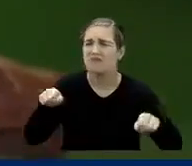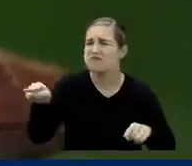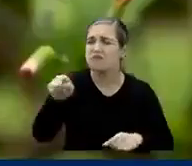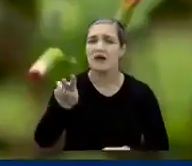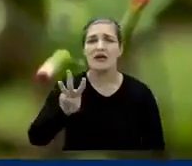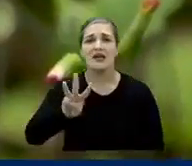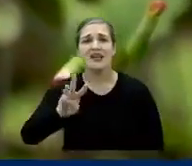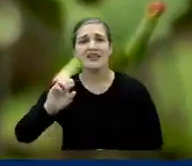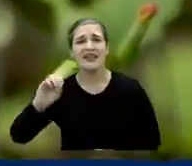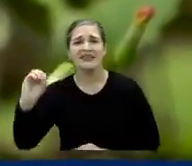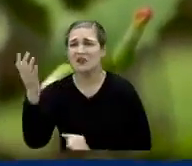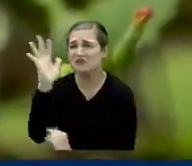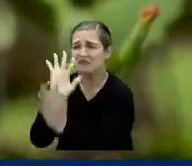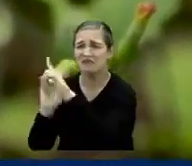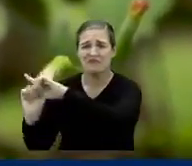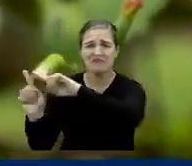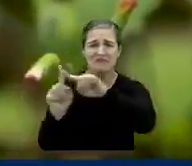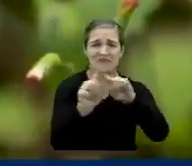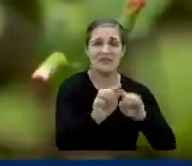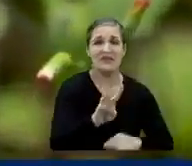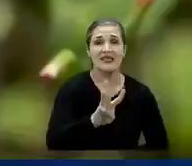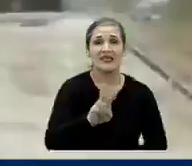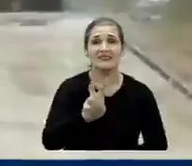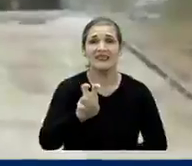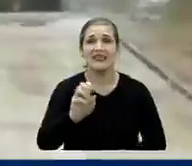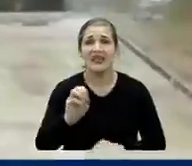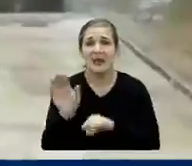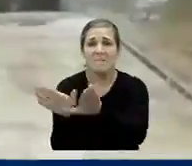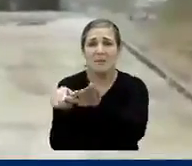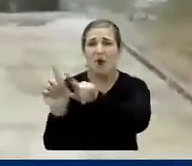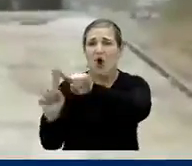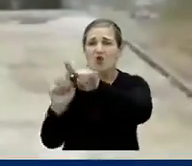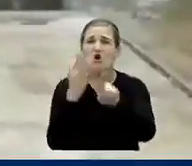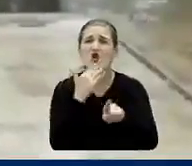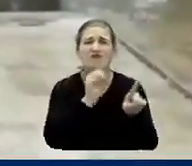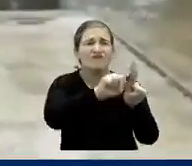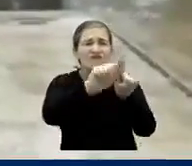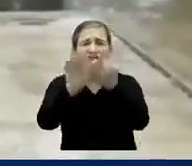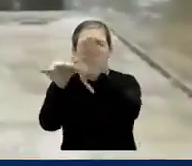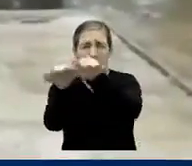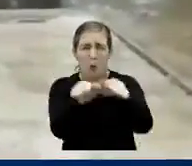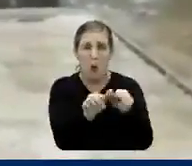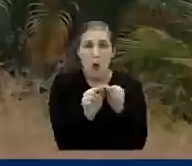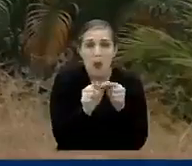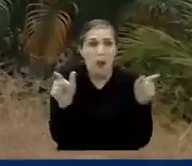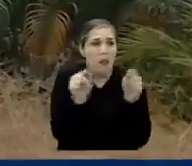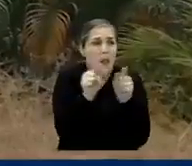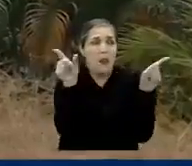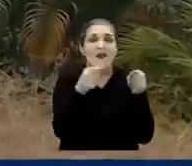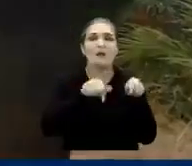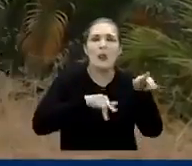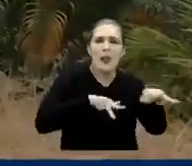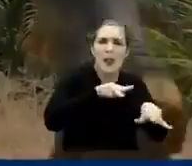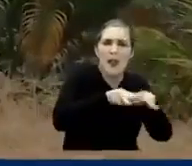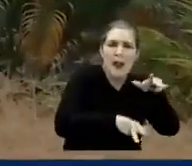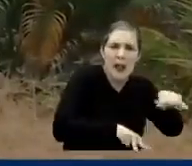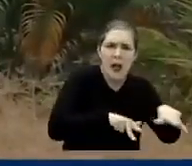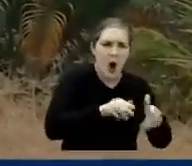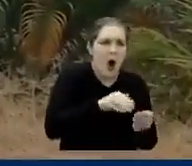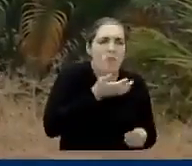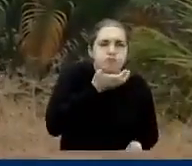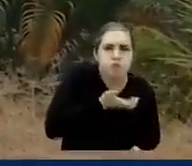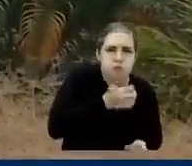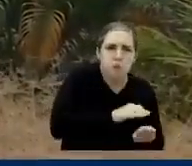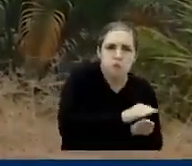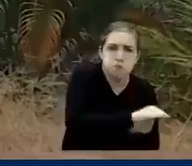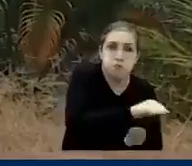300 especies de plantas cerca de 370 especies de mariposas alrededor de 20 especies de anfibios y reptiles las botas de quienes en algún